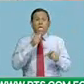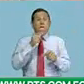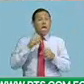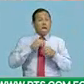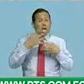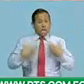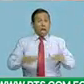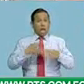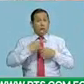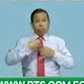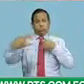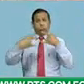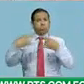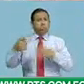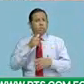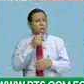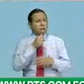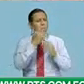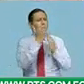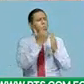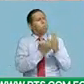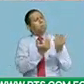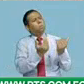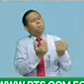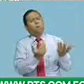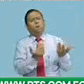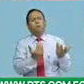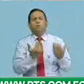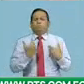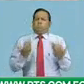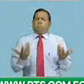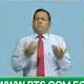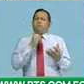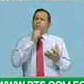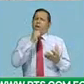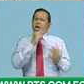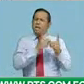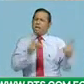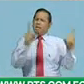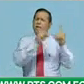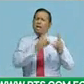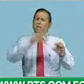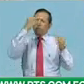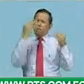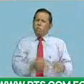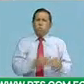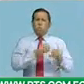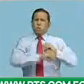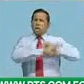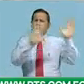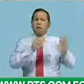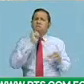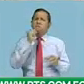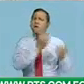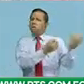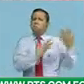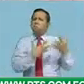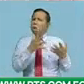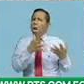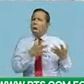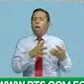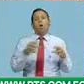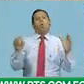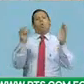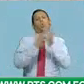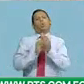está incompleto, así es que estamos acudiendo al mismo juez para que tome la decisión que en materia constitucional debe tomar. Esto no es